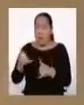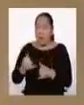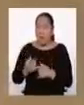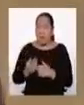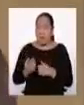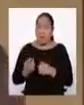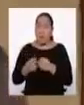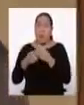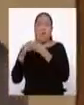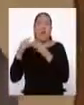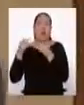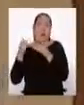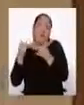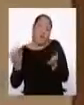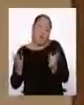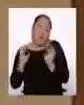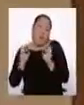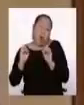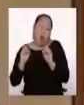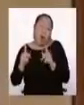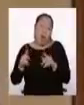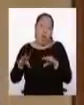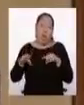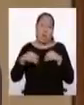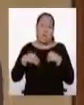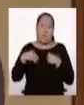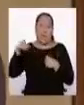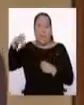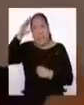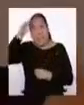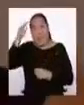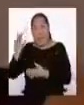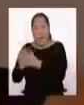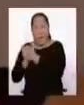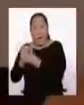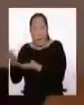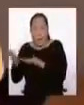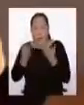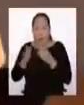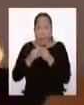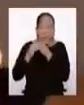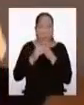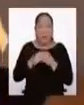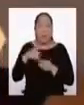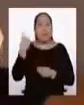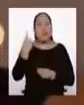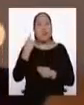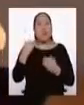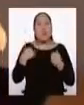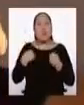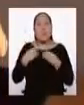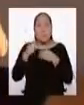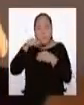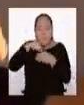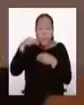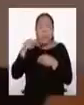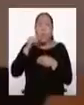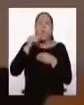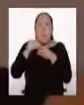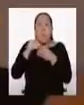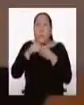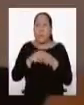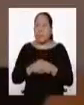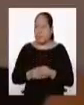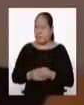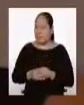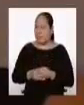vamos a jugar, y entonces ahí es donde este niño me da ese instrumento y me dice, es muy fácil, solo tienes que tocar aquí, aquí, aquí.